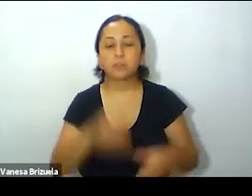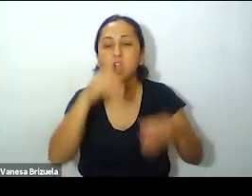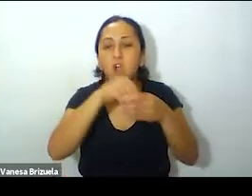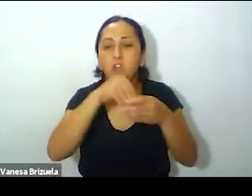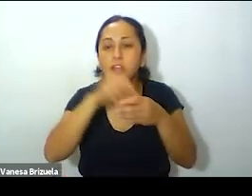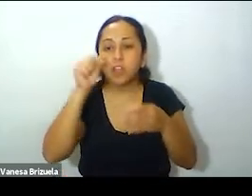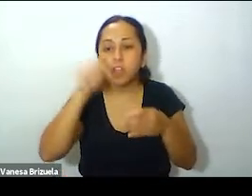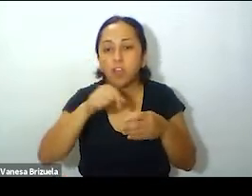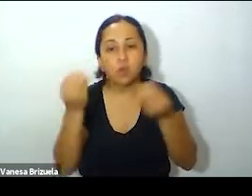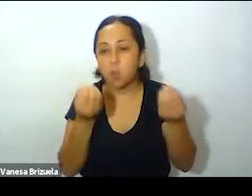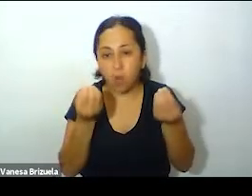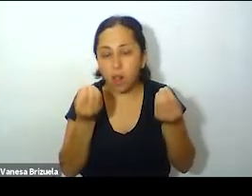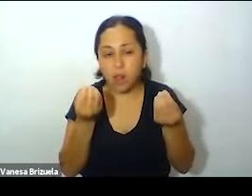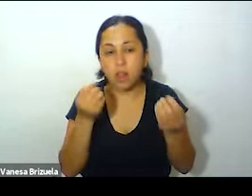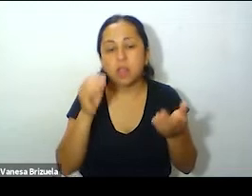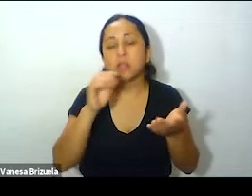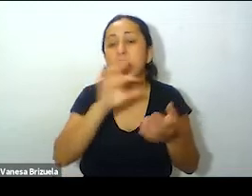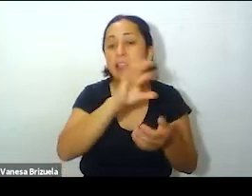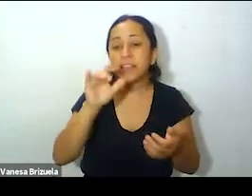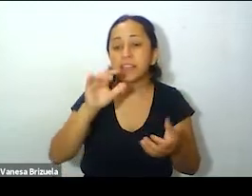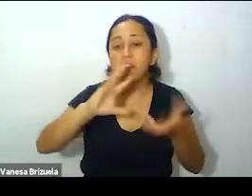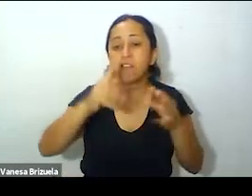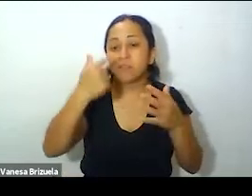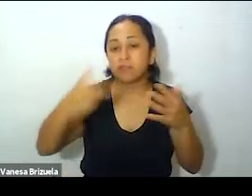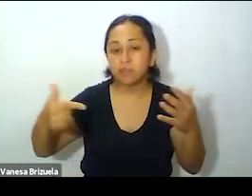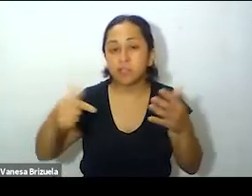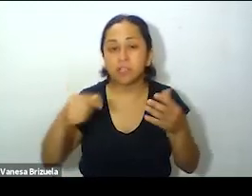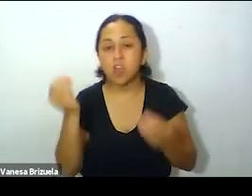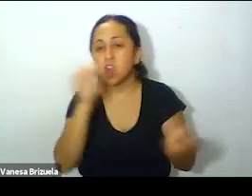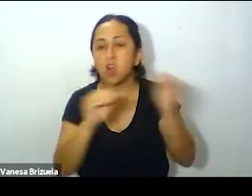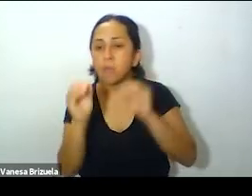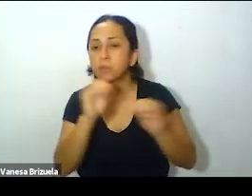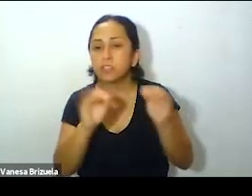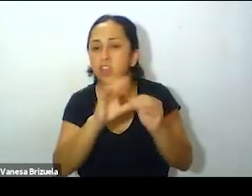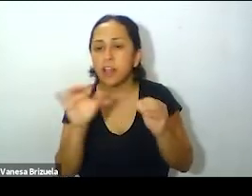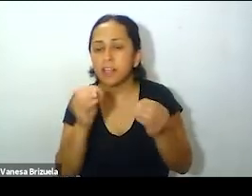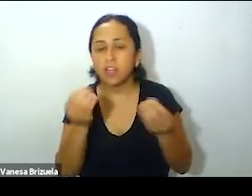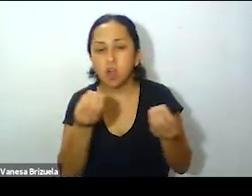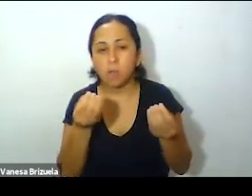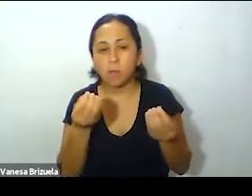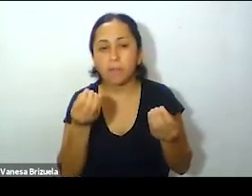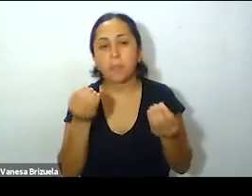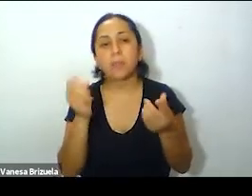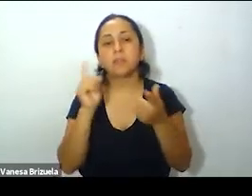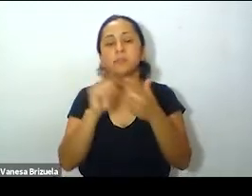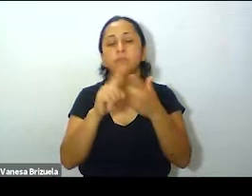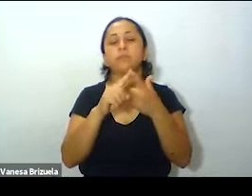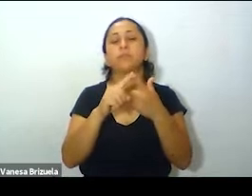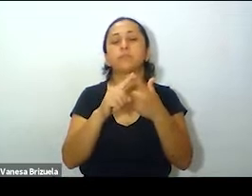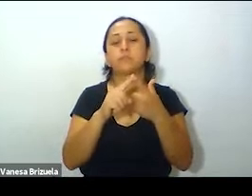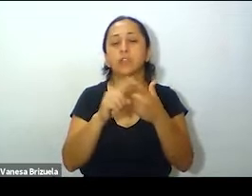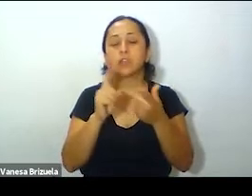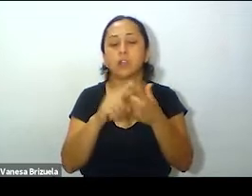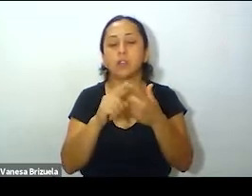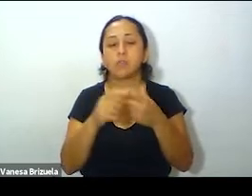Los contenidos de hoy entonces van a ser sobre tipografía, composición tipográfica. Vamos